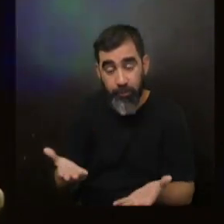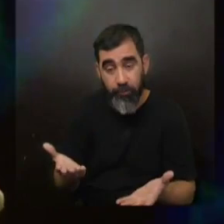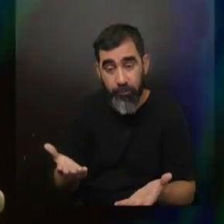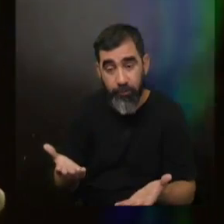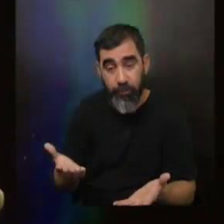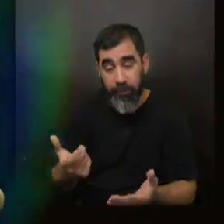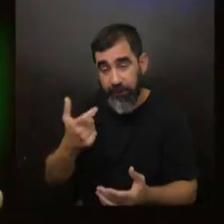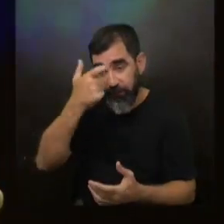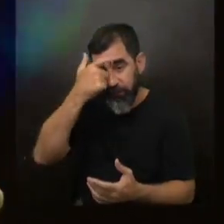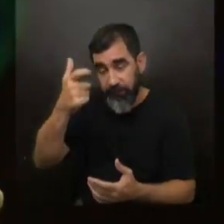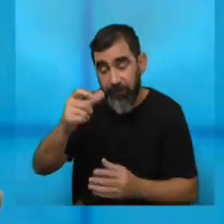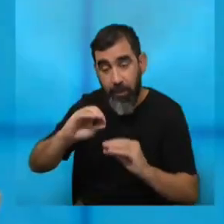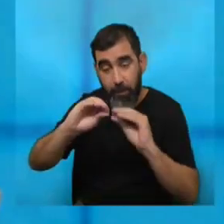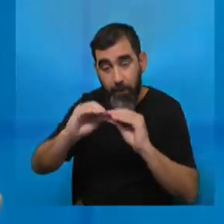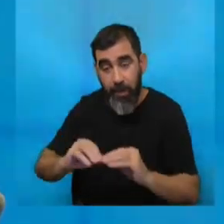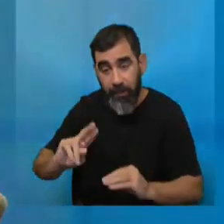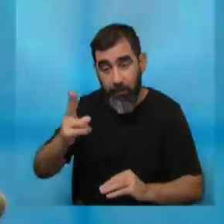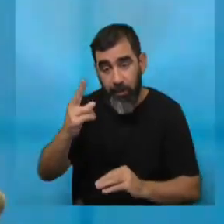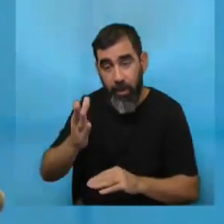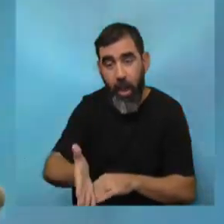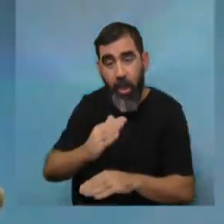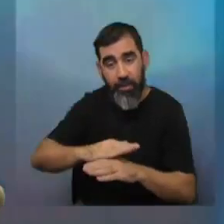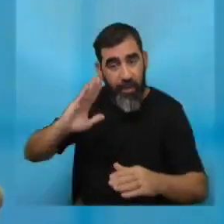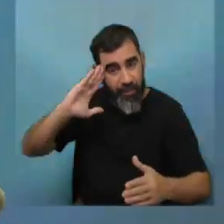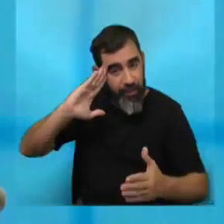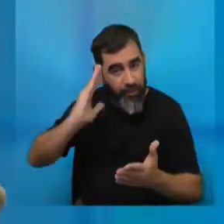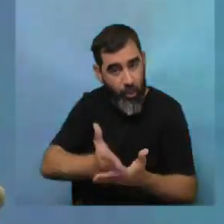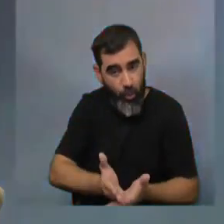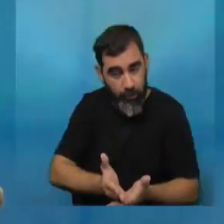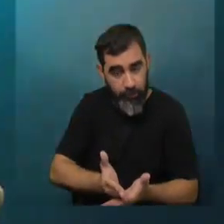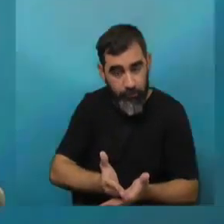La ciencia, la matemática uruguaya existía antes de la dictadura.